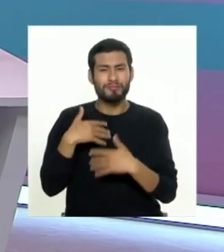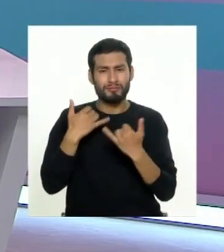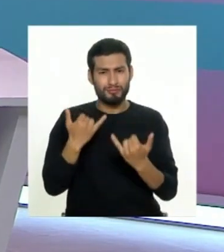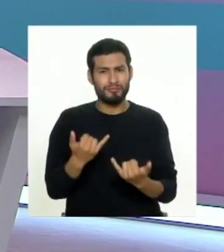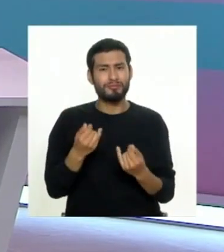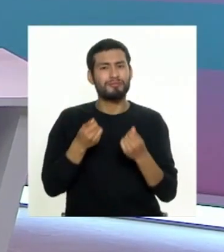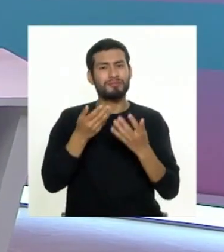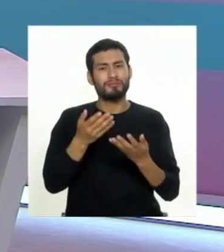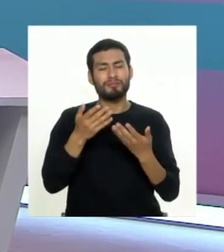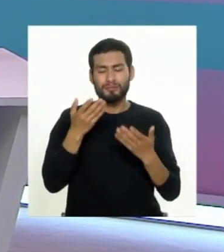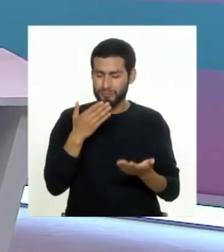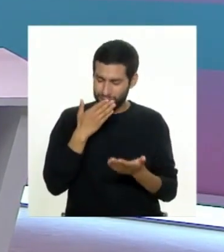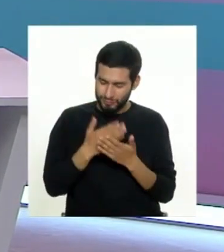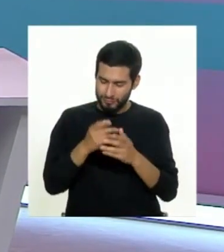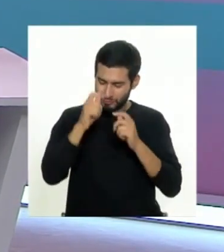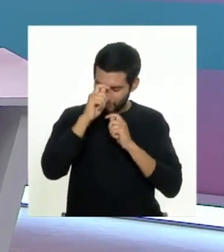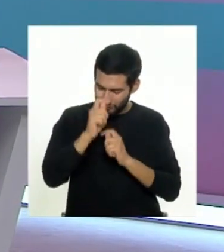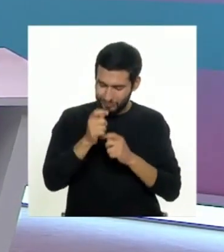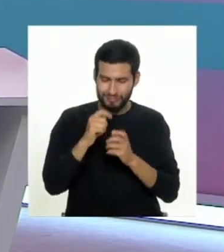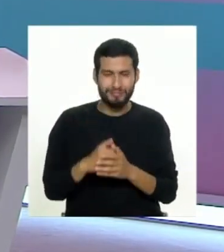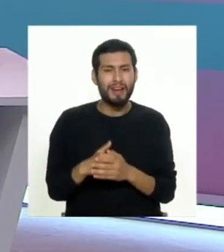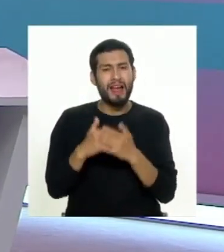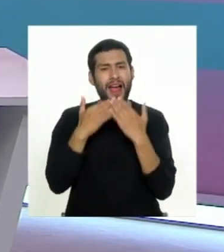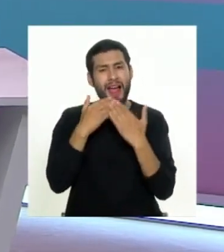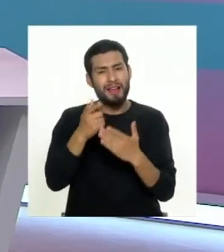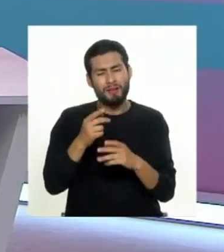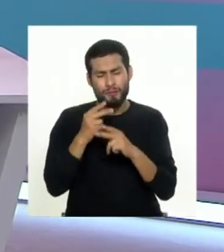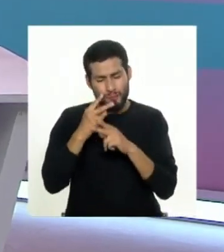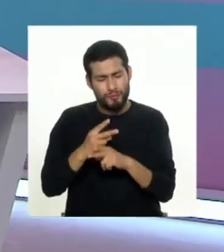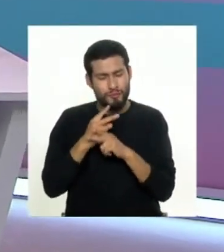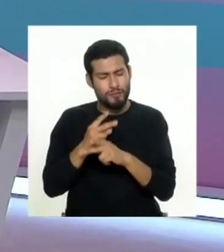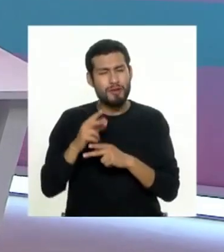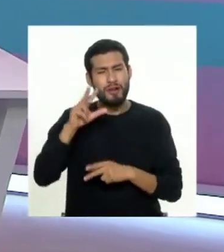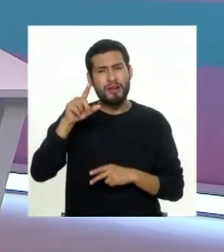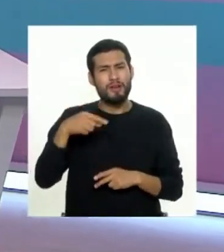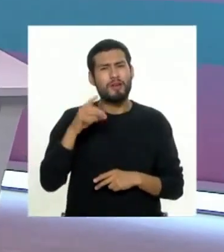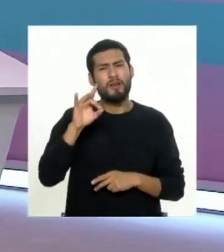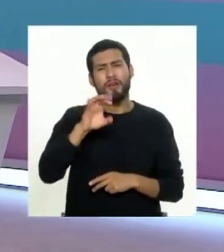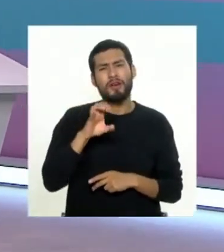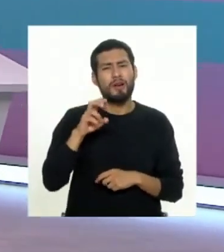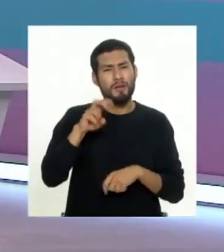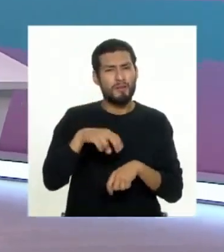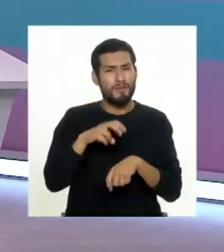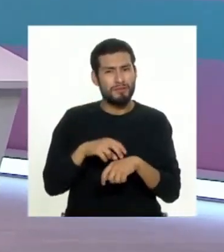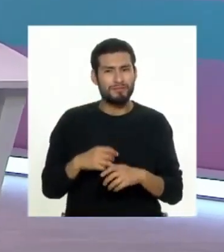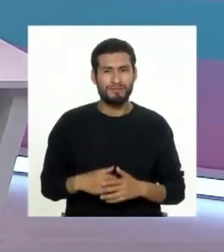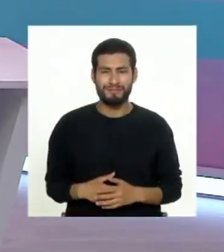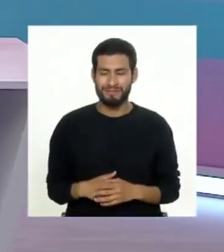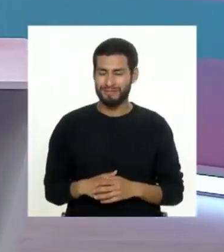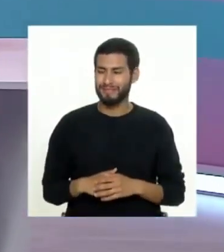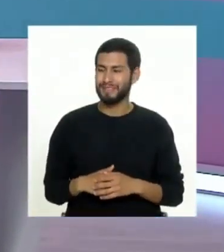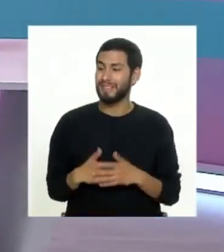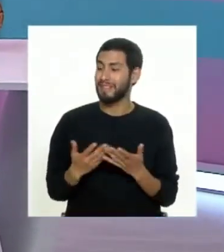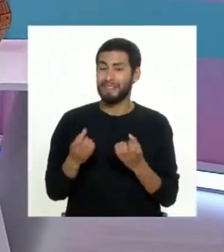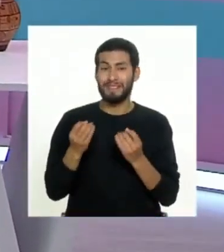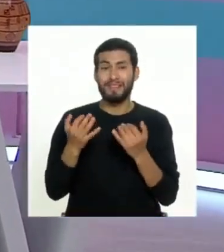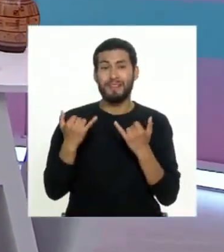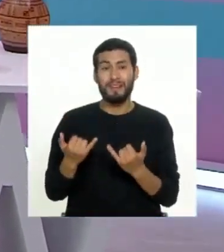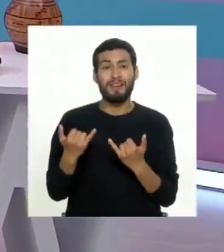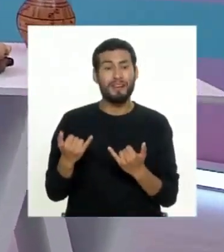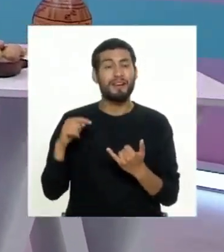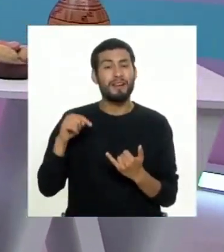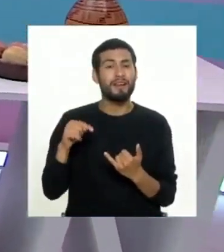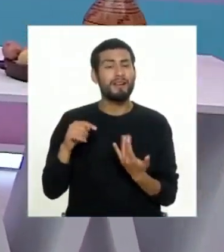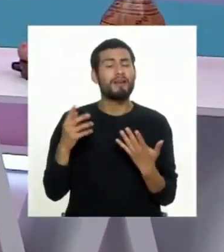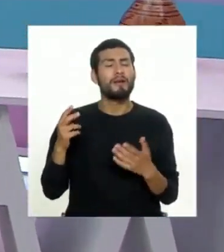día un sentido homenaje. Gracias a ellos por preservar estas 3.800 papas. Pero bueno, el día de hoy tenemos este